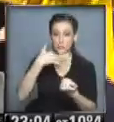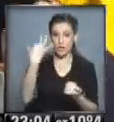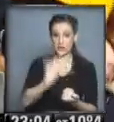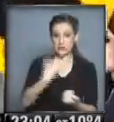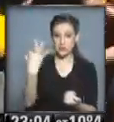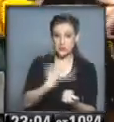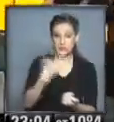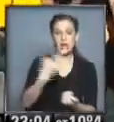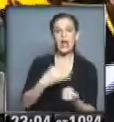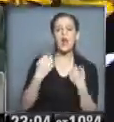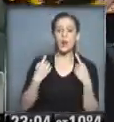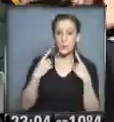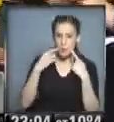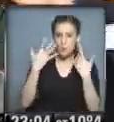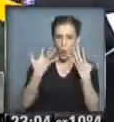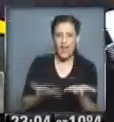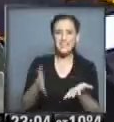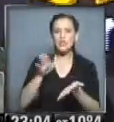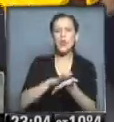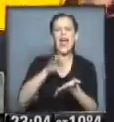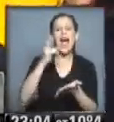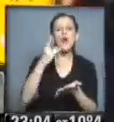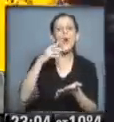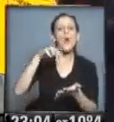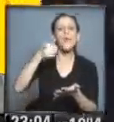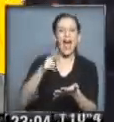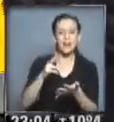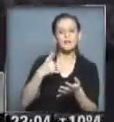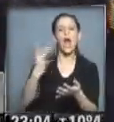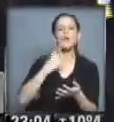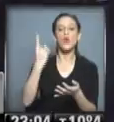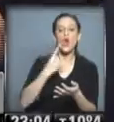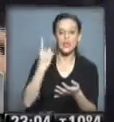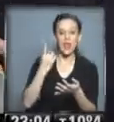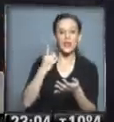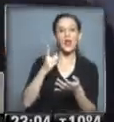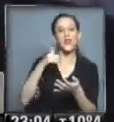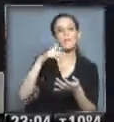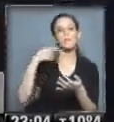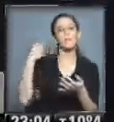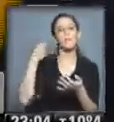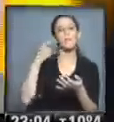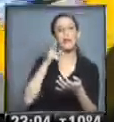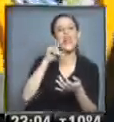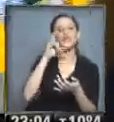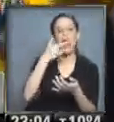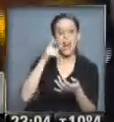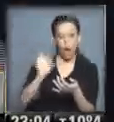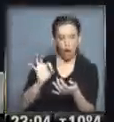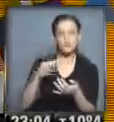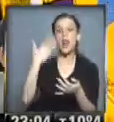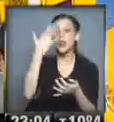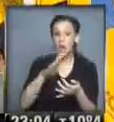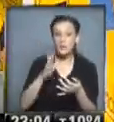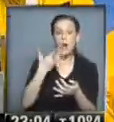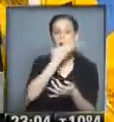presentó las unidades sanitarias móviles de acumar autoridad de cuenca matanza-riachuelo más tarde la mandataria recibió a directivos de